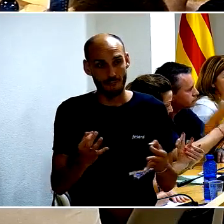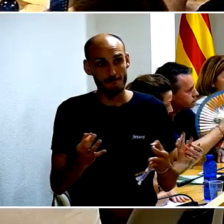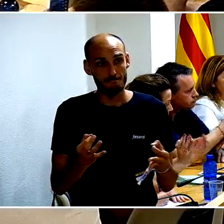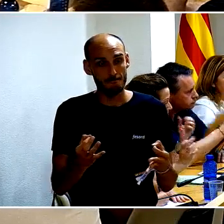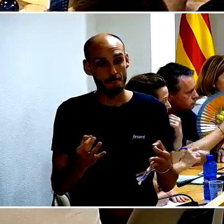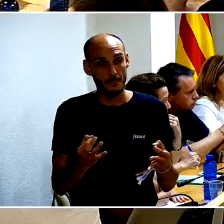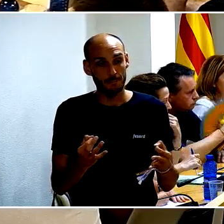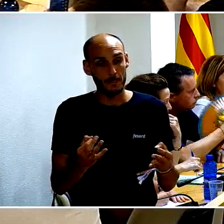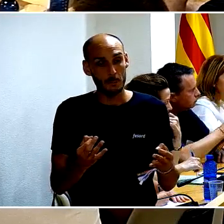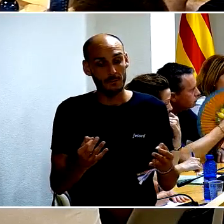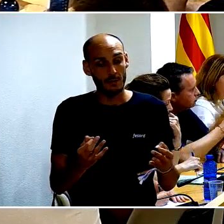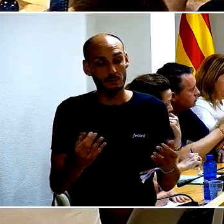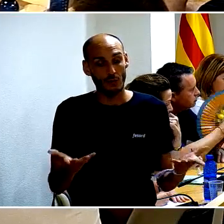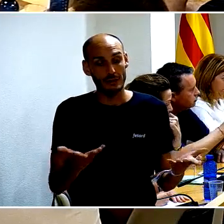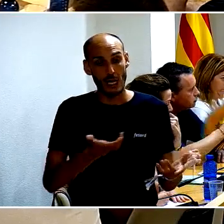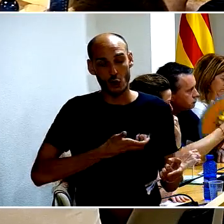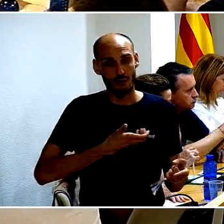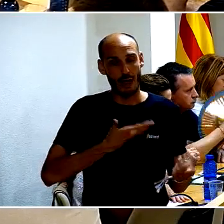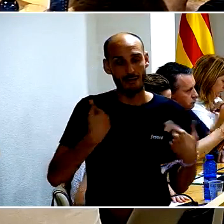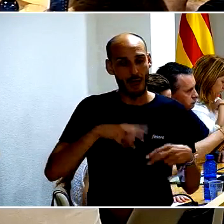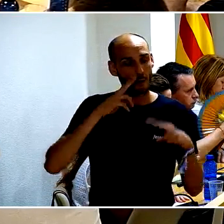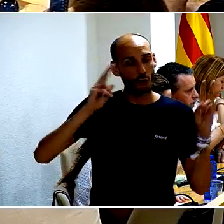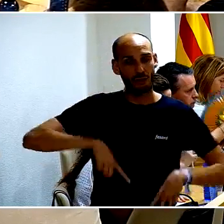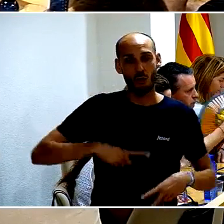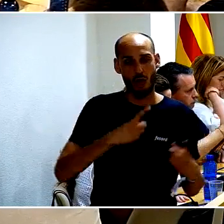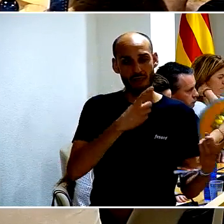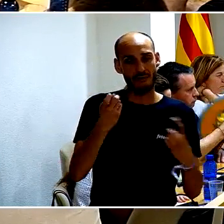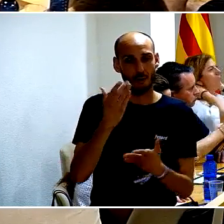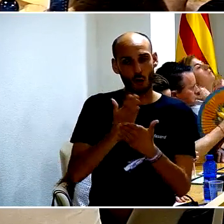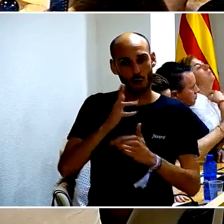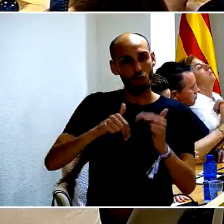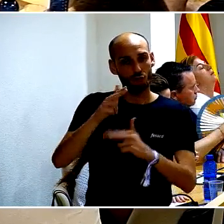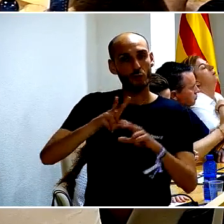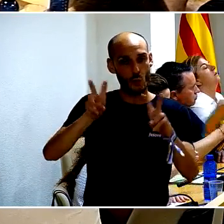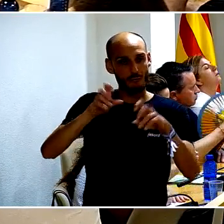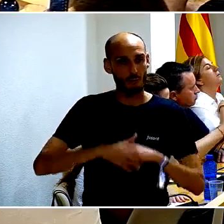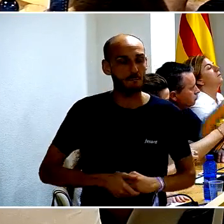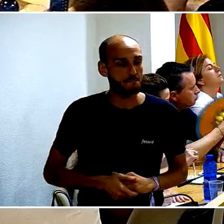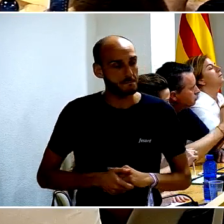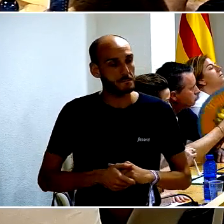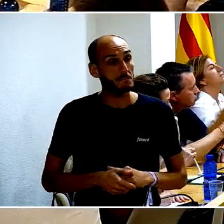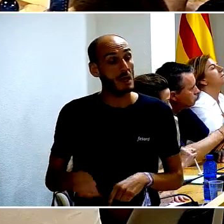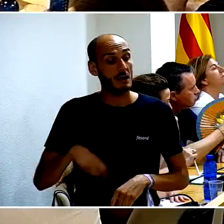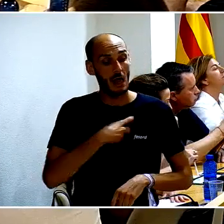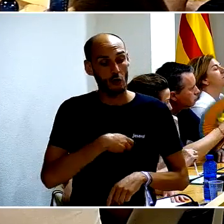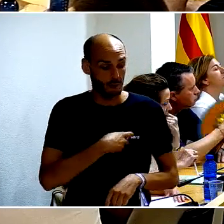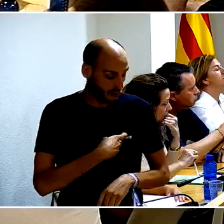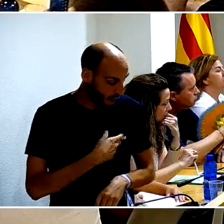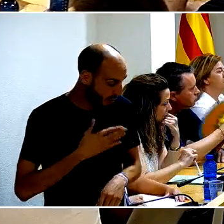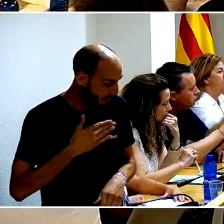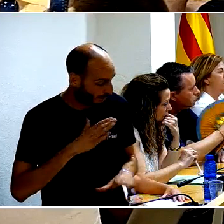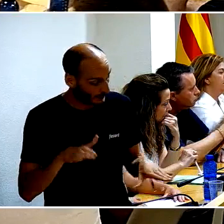alguna ocasión haya reconocido la necesidad de la construcción de un nuevo colegio. En la comisión, mi grupo, yo